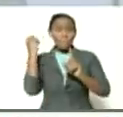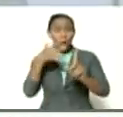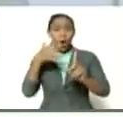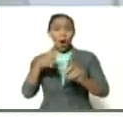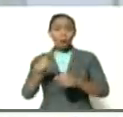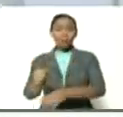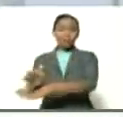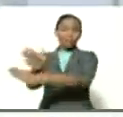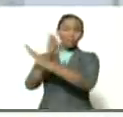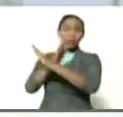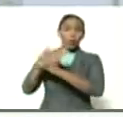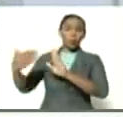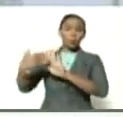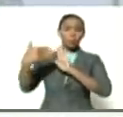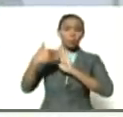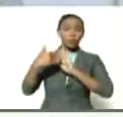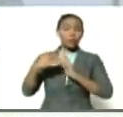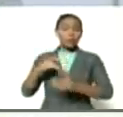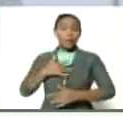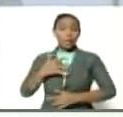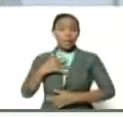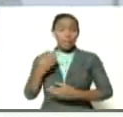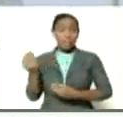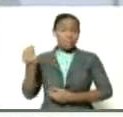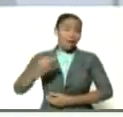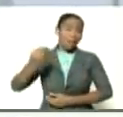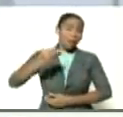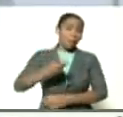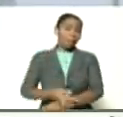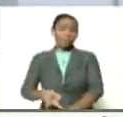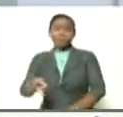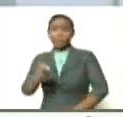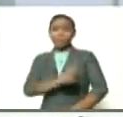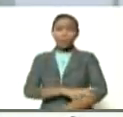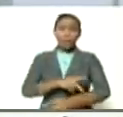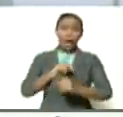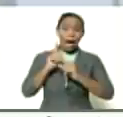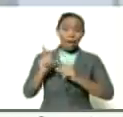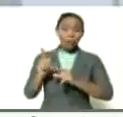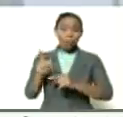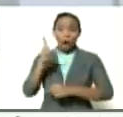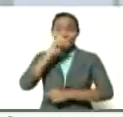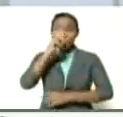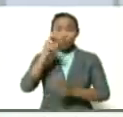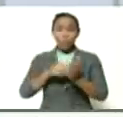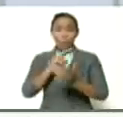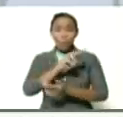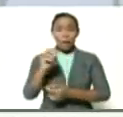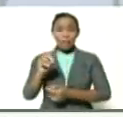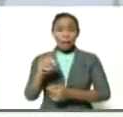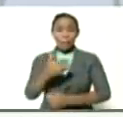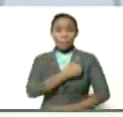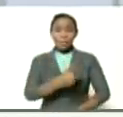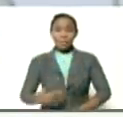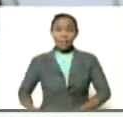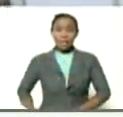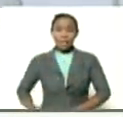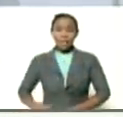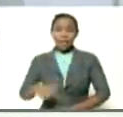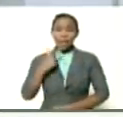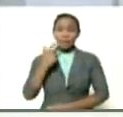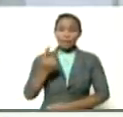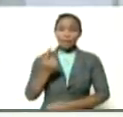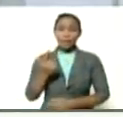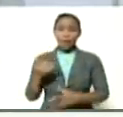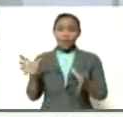bloqueo criminal se hizo sentir aún mucho más. A pesar de ello, año 2020, el presidente dictó un